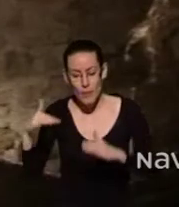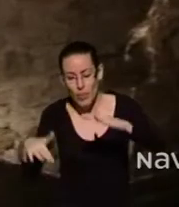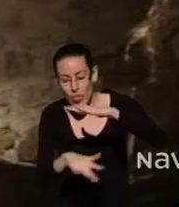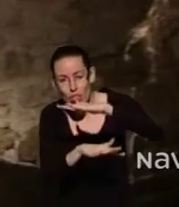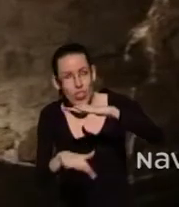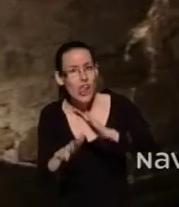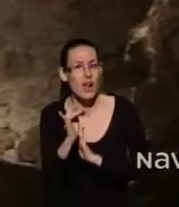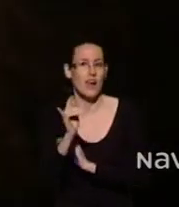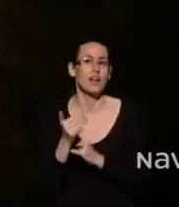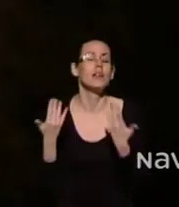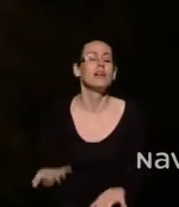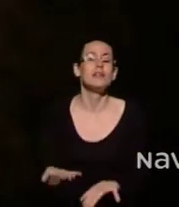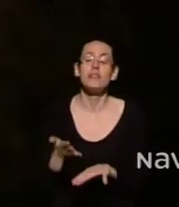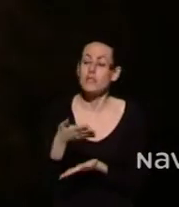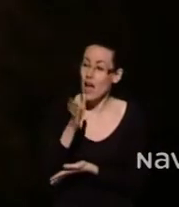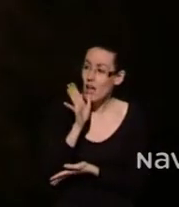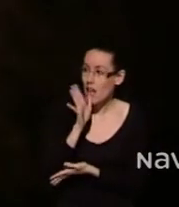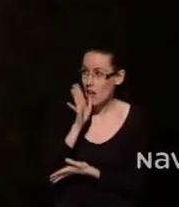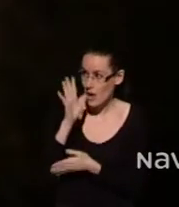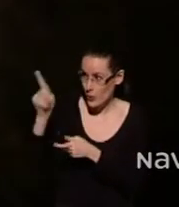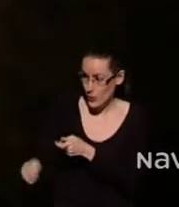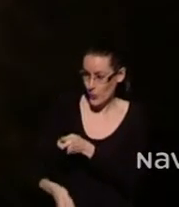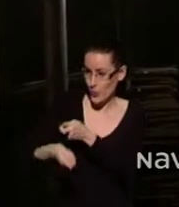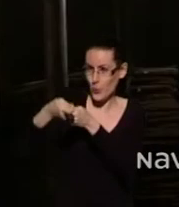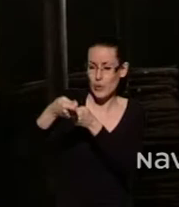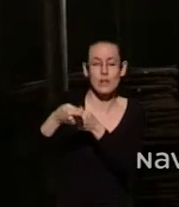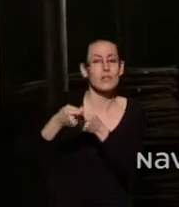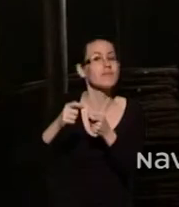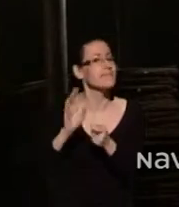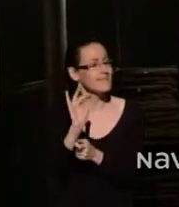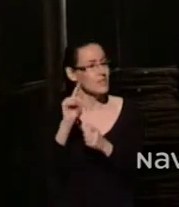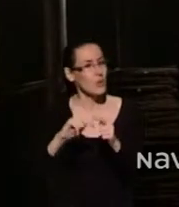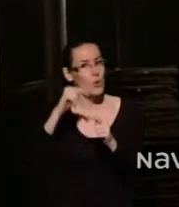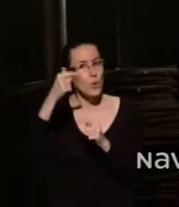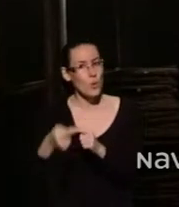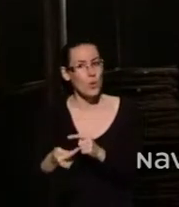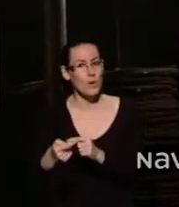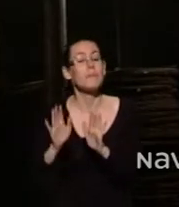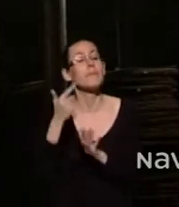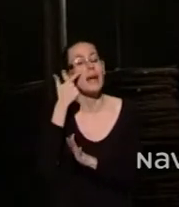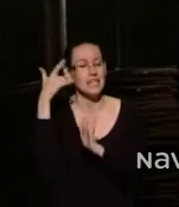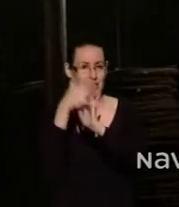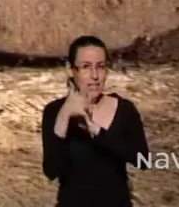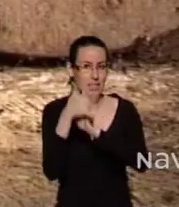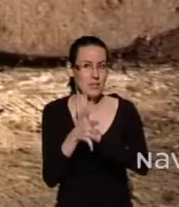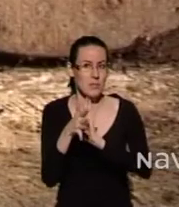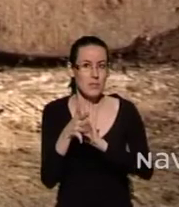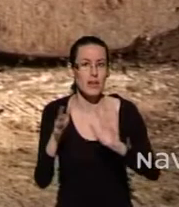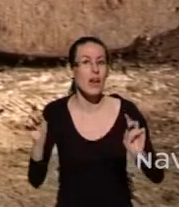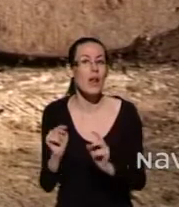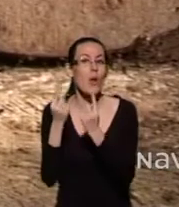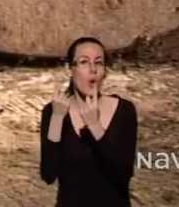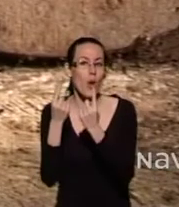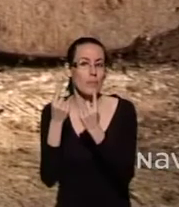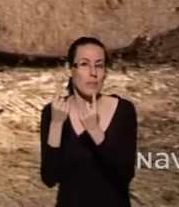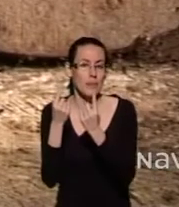¿Se cogía el agua? Se llenaba el depósito que había. El primer trabajador que venía aquí, cuando funcionaba el trujal, era el que